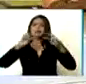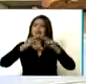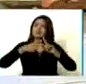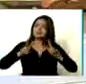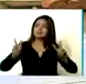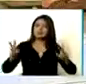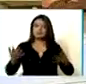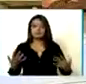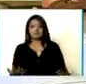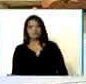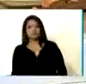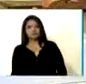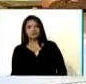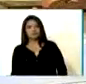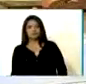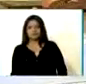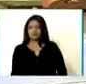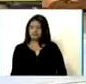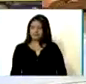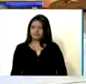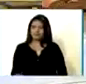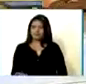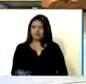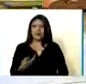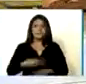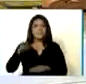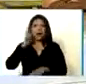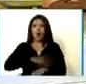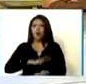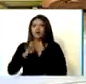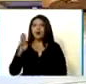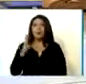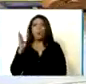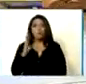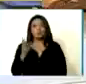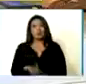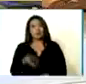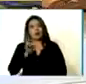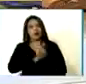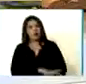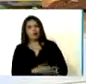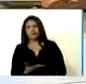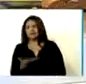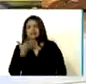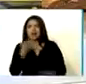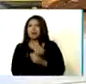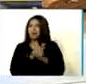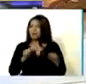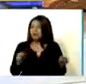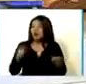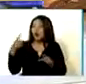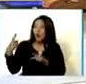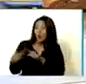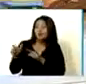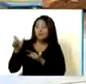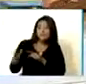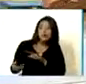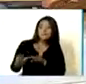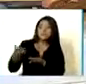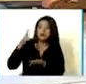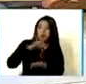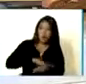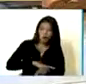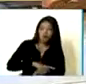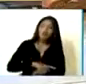ser grata. Inclusive hasta peor que George W. Bush, que parecía prácticamente imposible que alguien tuviese ese nivel de prevención